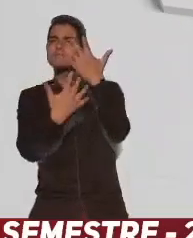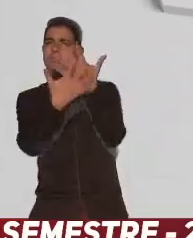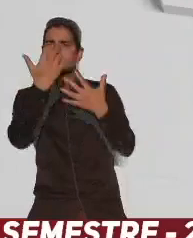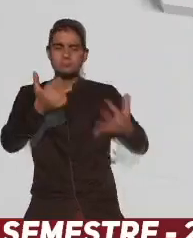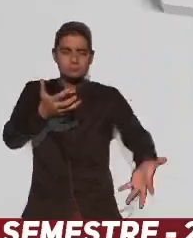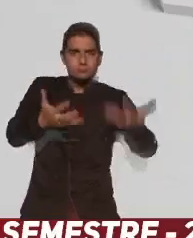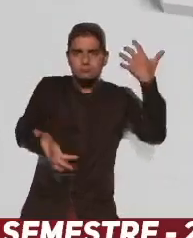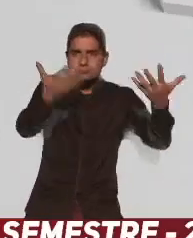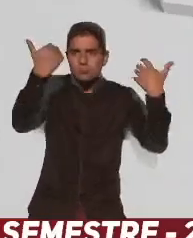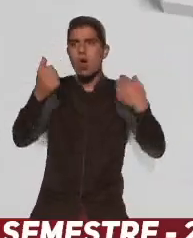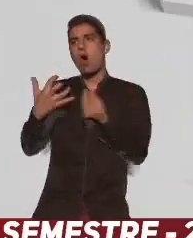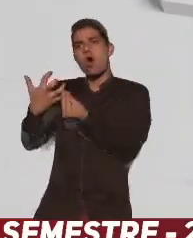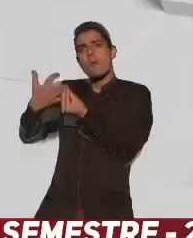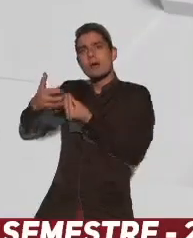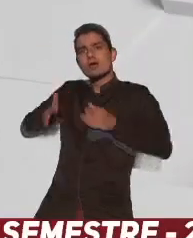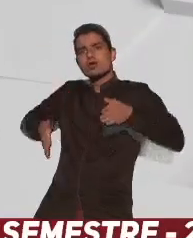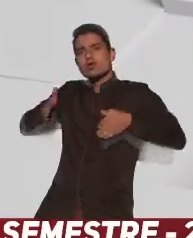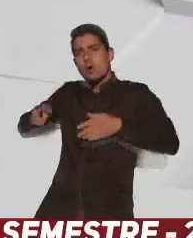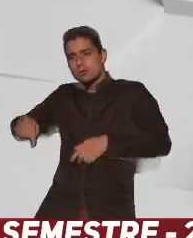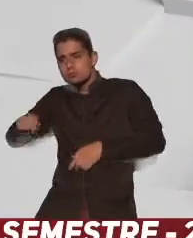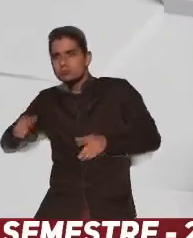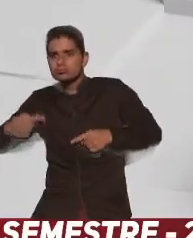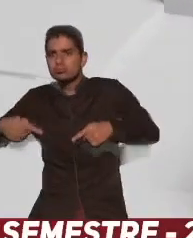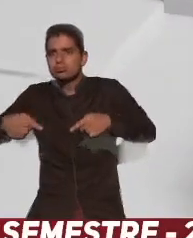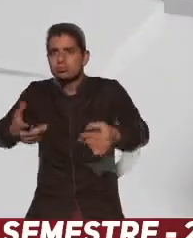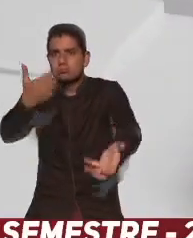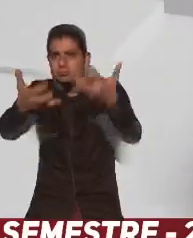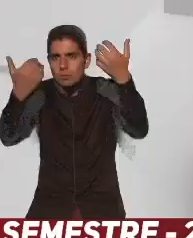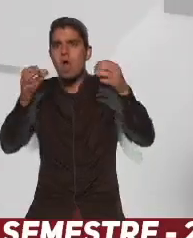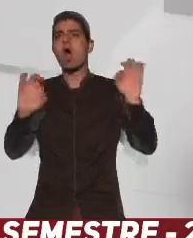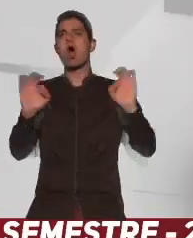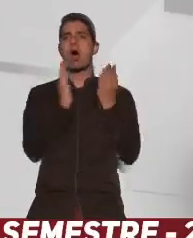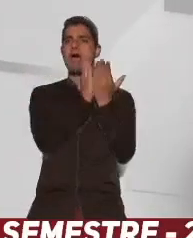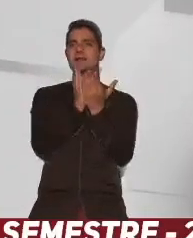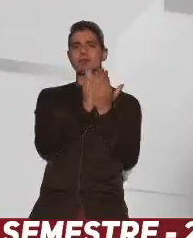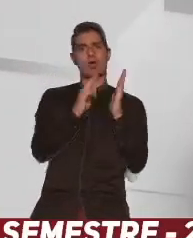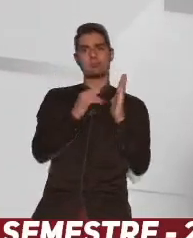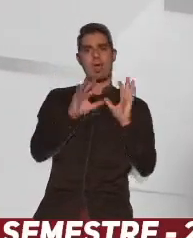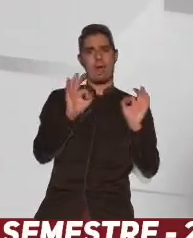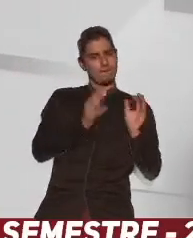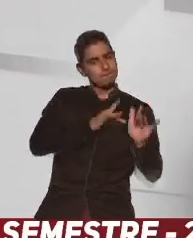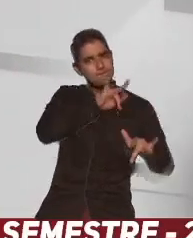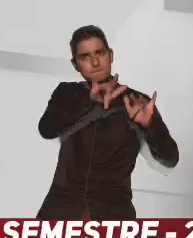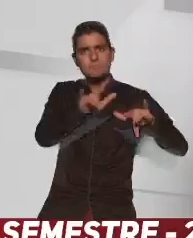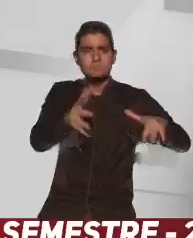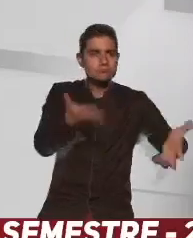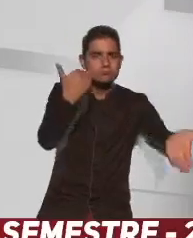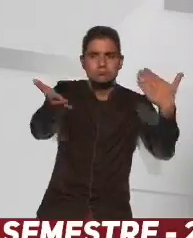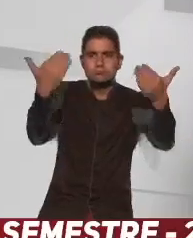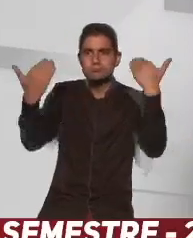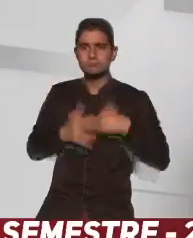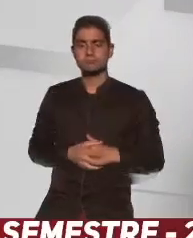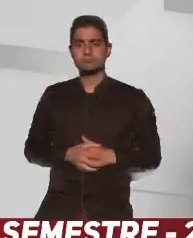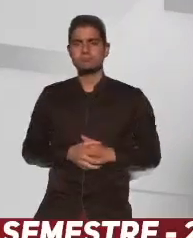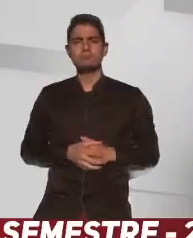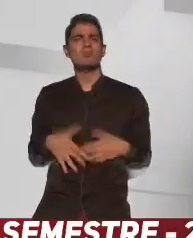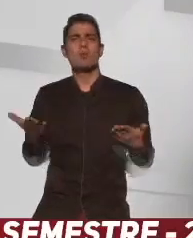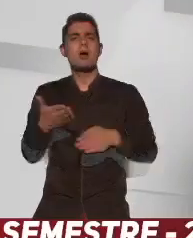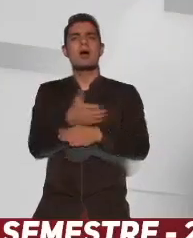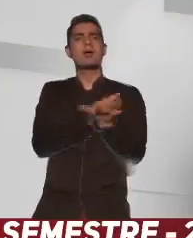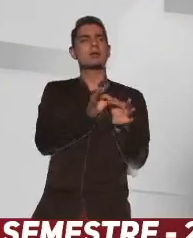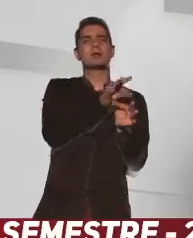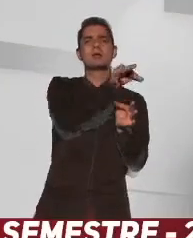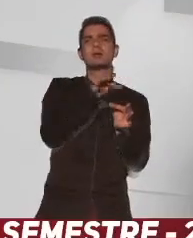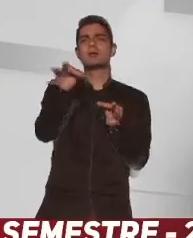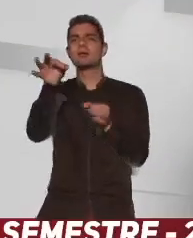estudio no técnico. Lo anterior corresponde al trabajo realizado en los municipios de Alejandría y San Luis, en la subregión